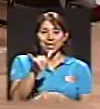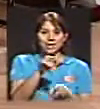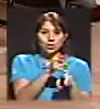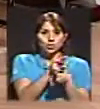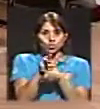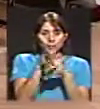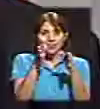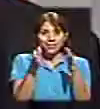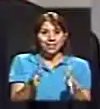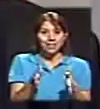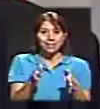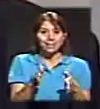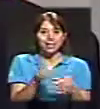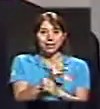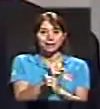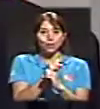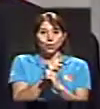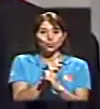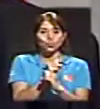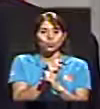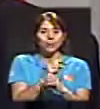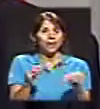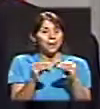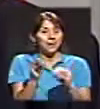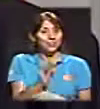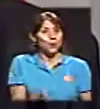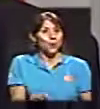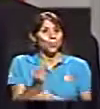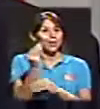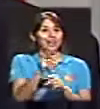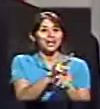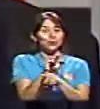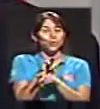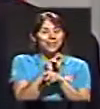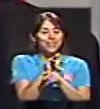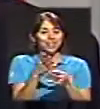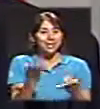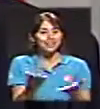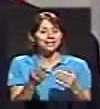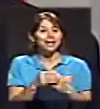superintendente de seguros, la más joven de las superintendencias